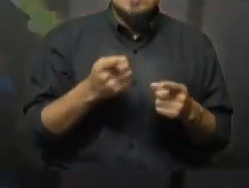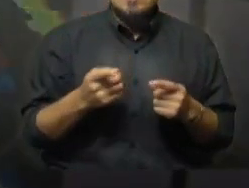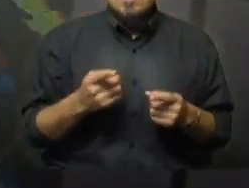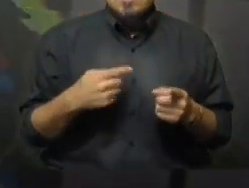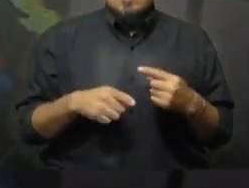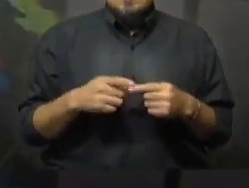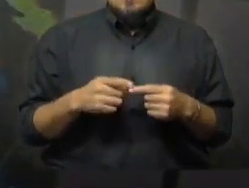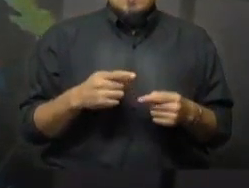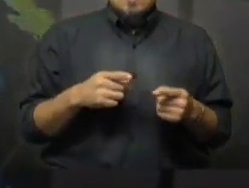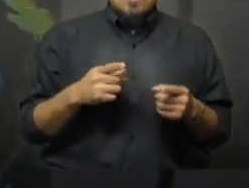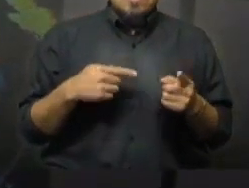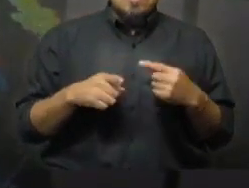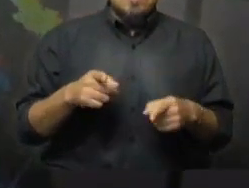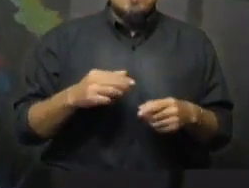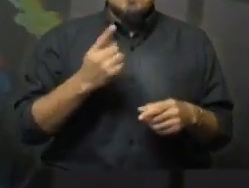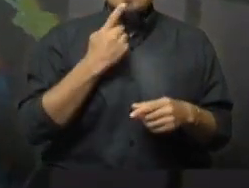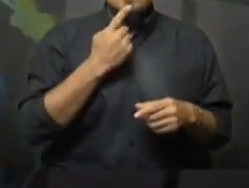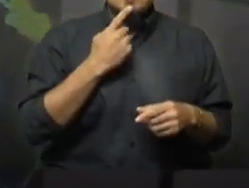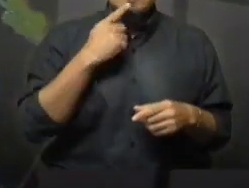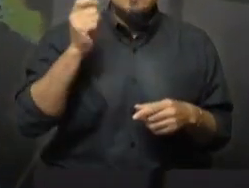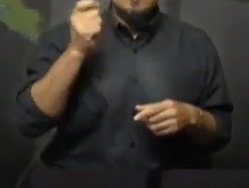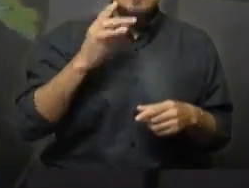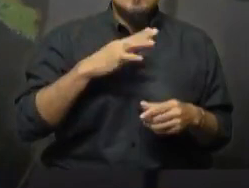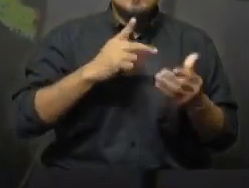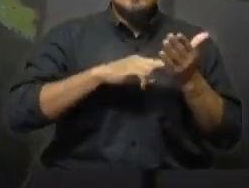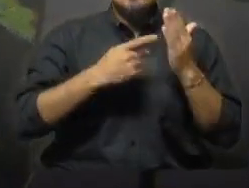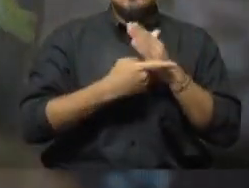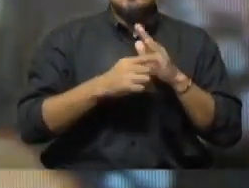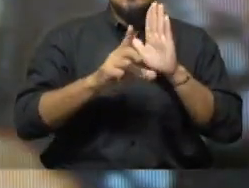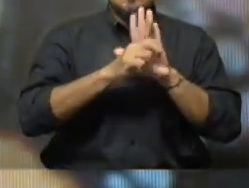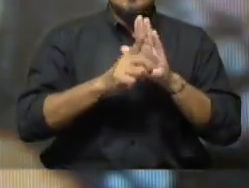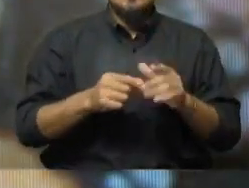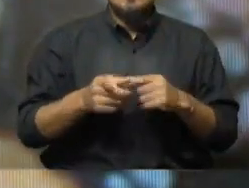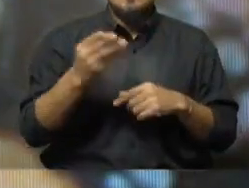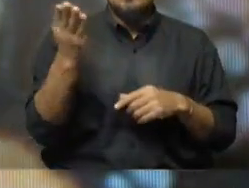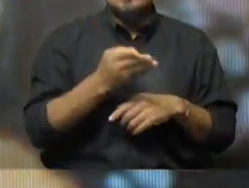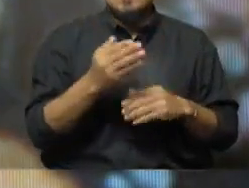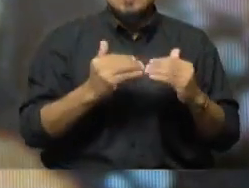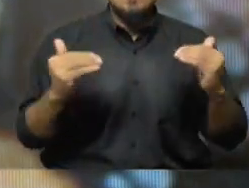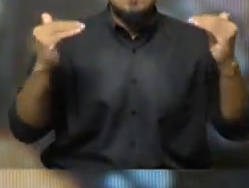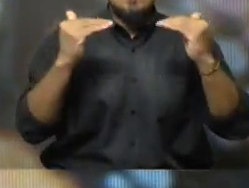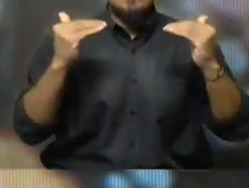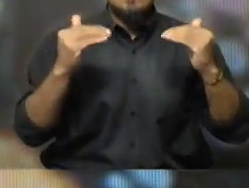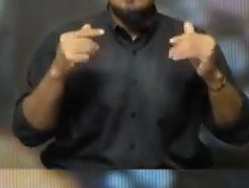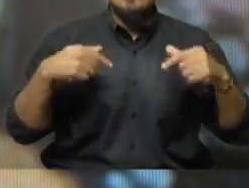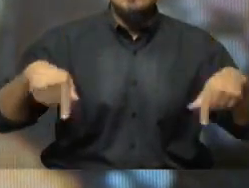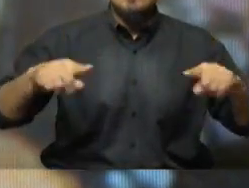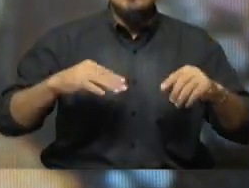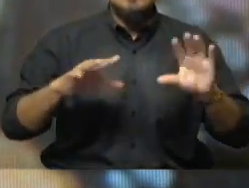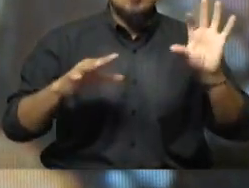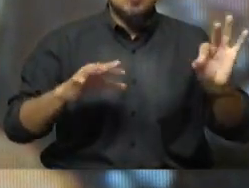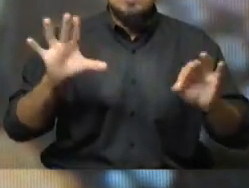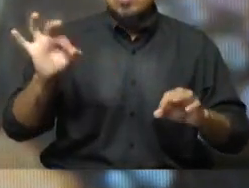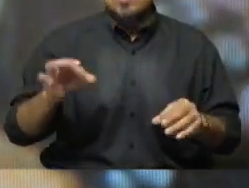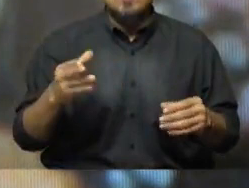Uh-huh. Y en ese ámbito de la política pública entraría el proyecto de ley de cupo buscando equidad en los escenarios, buscando un